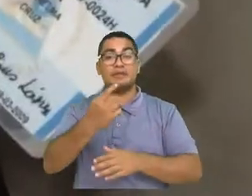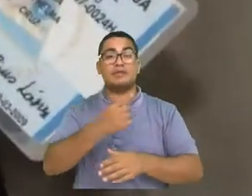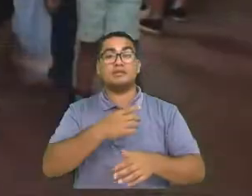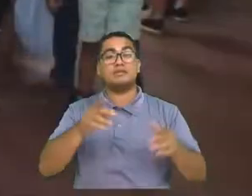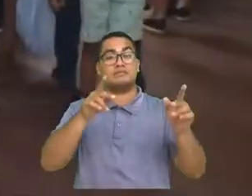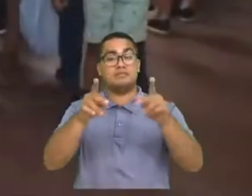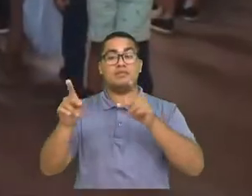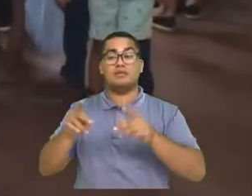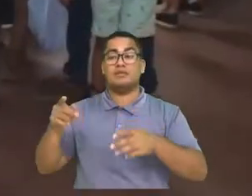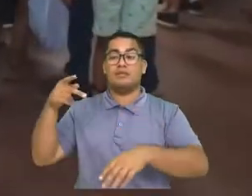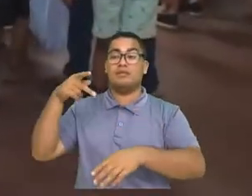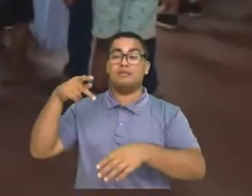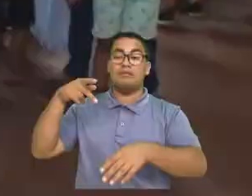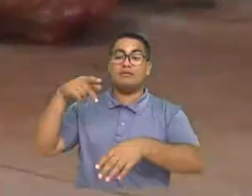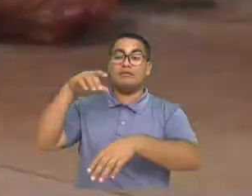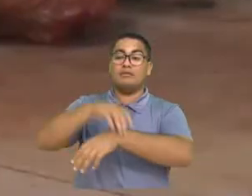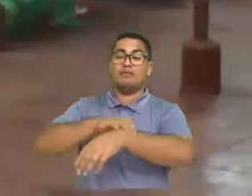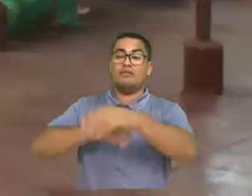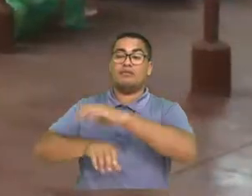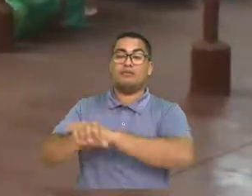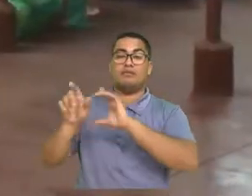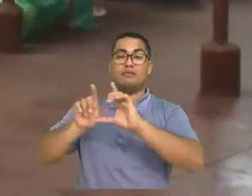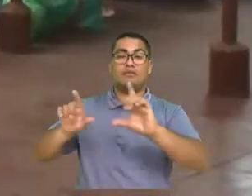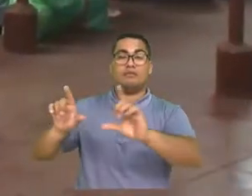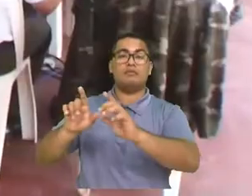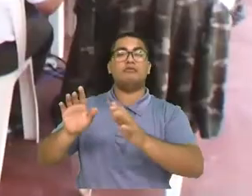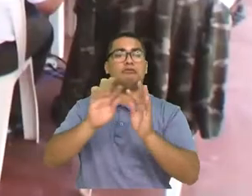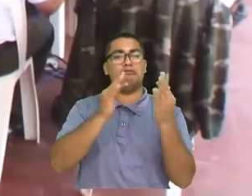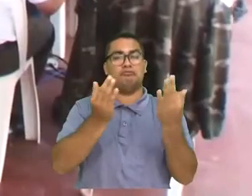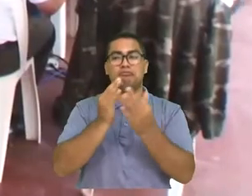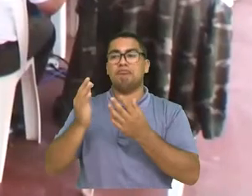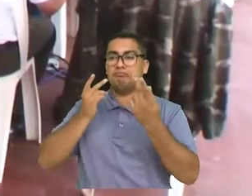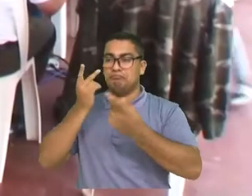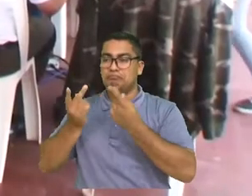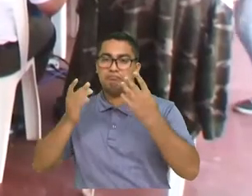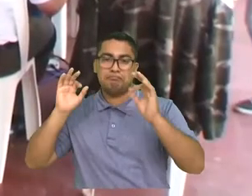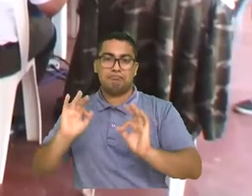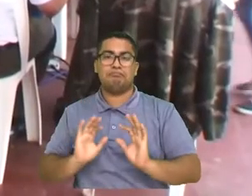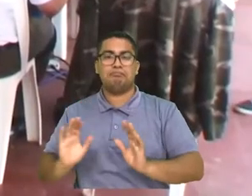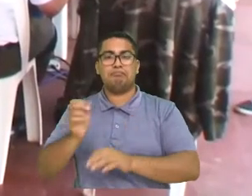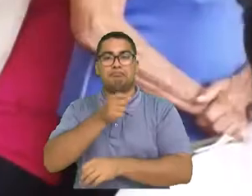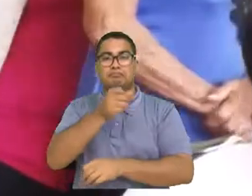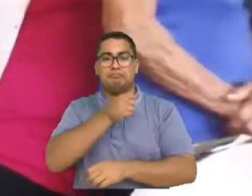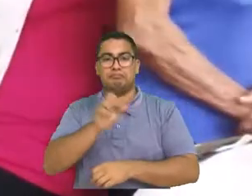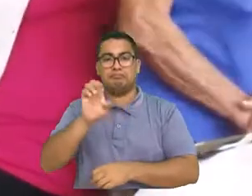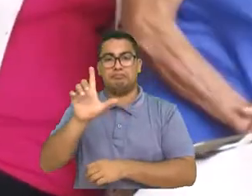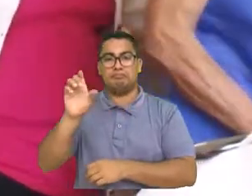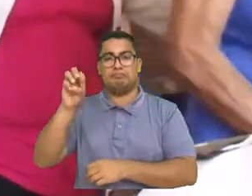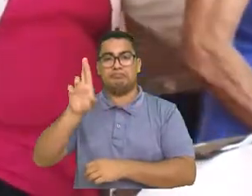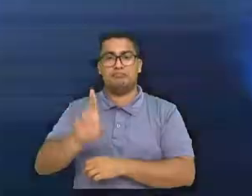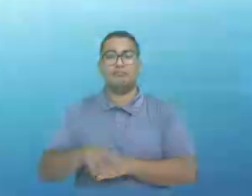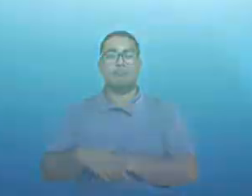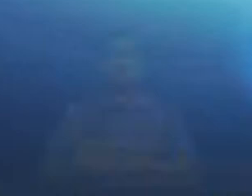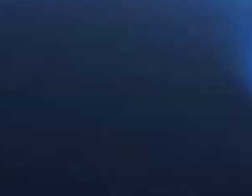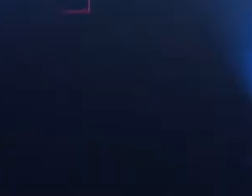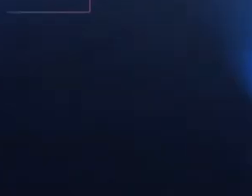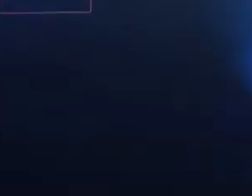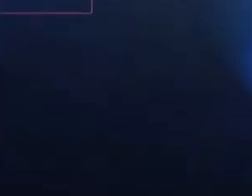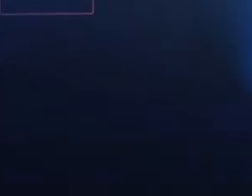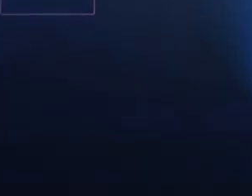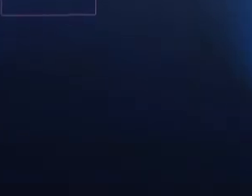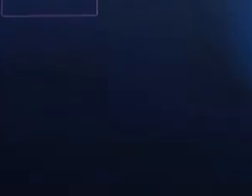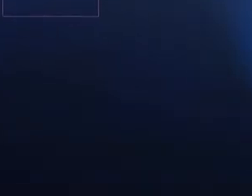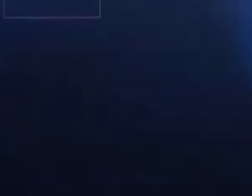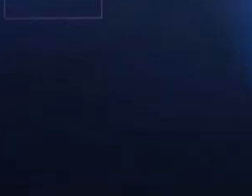de libertad continúan recibiendo a sus familiares y demás visitas. Para el canal parlamentario les informó Elber Marcia.